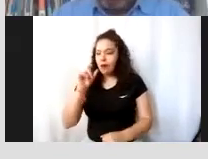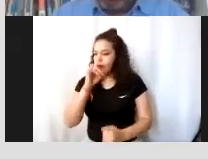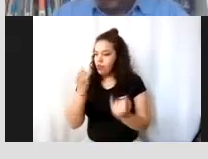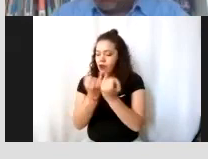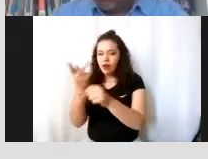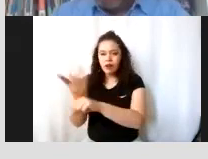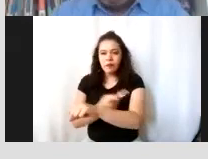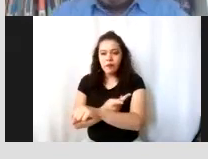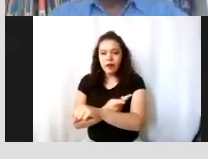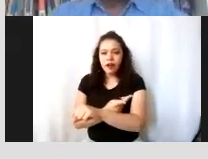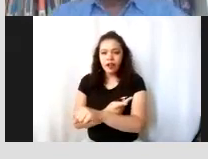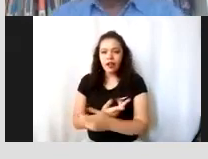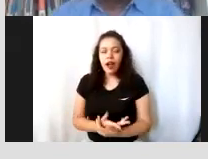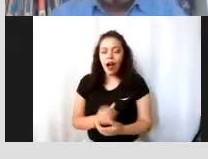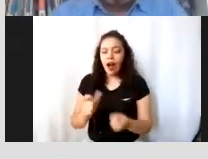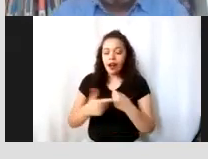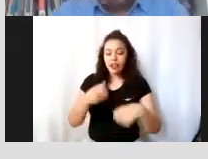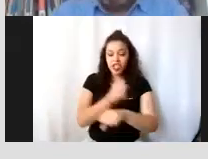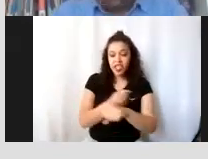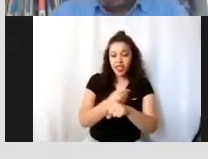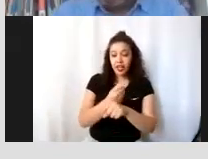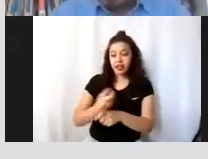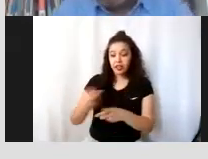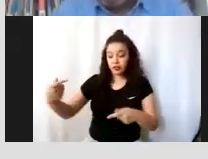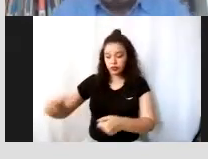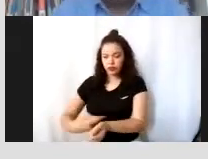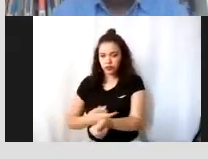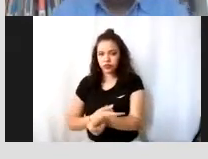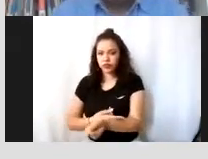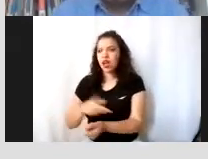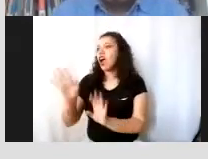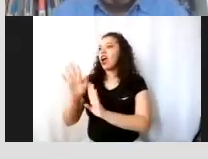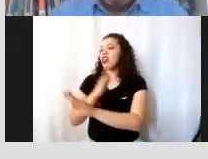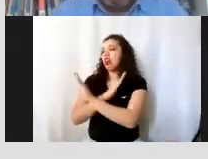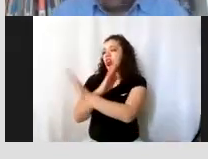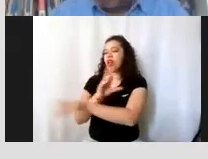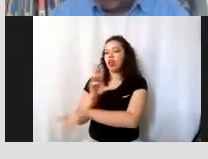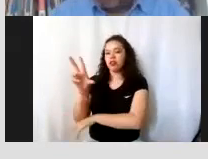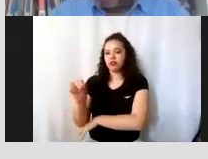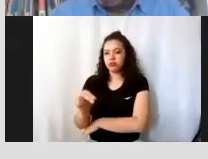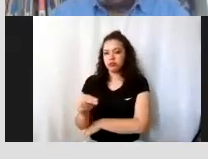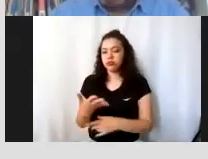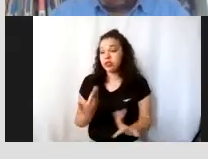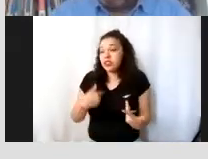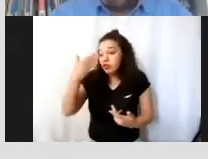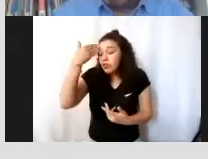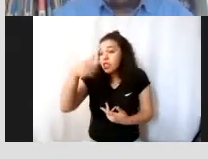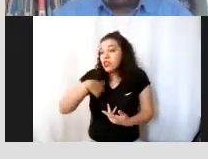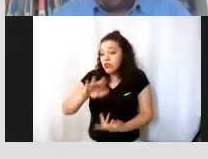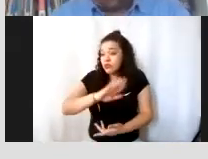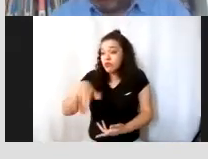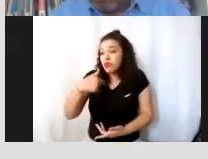preferían, si necesitaban una transfusión sanguínea, preferían no recibir la transfusión sanguínea, aún sabiendo que podrían perder la